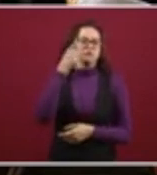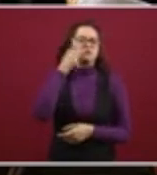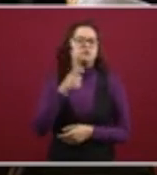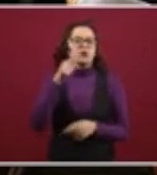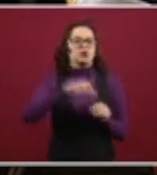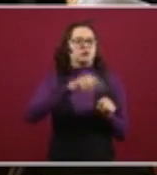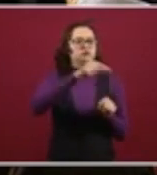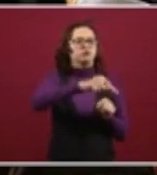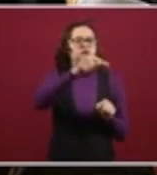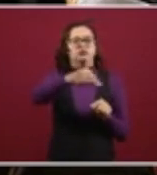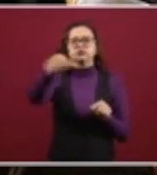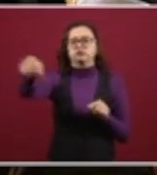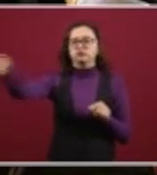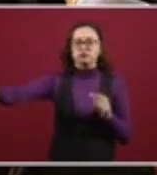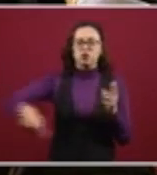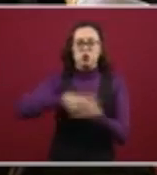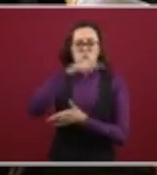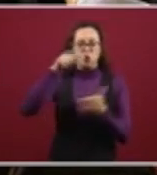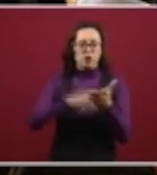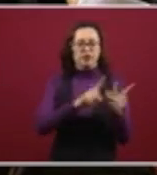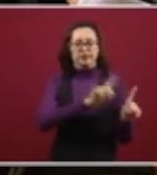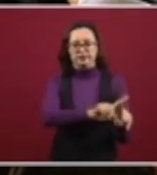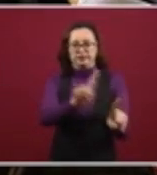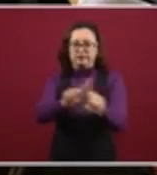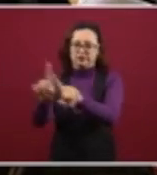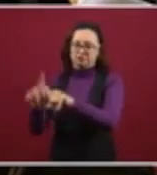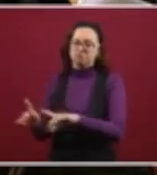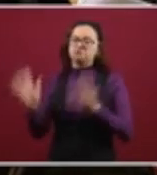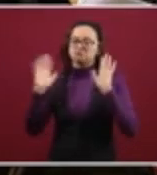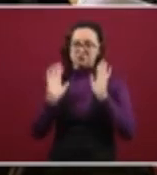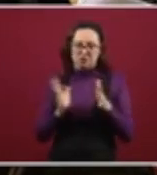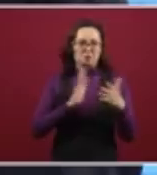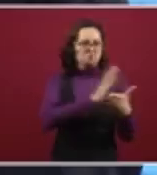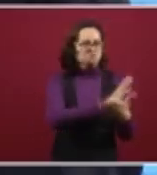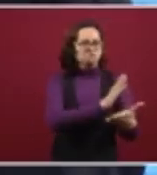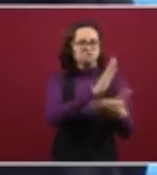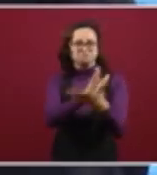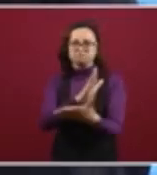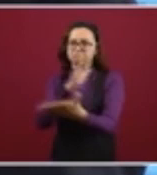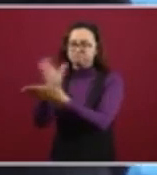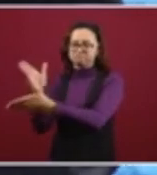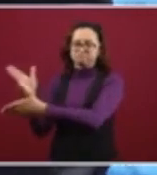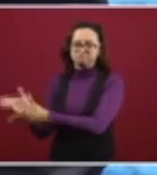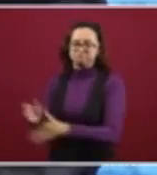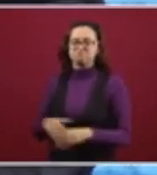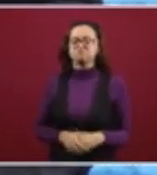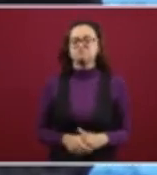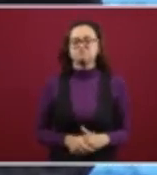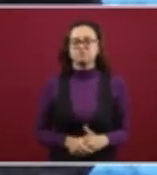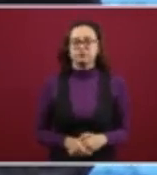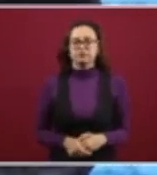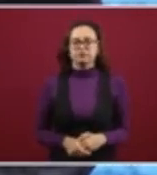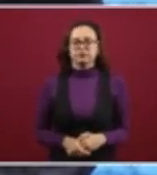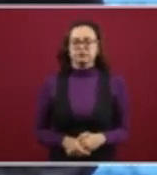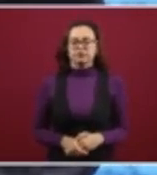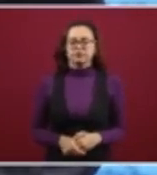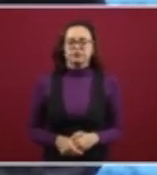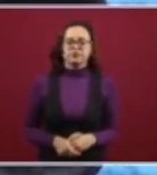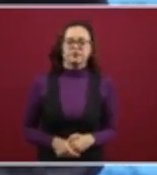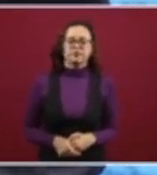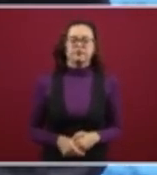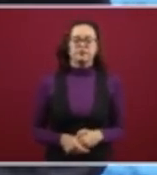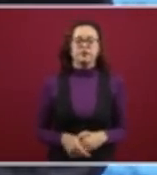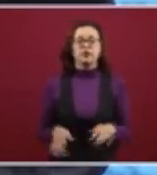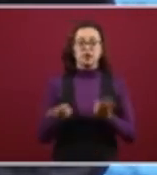distribución ubicados en las diferentes regiones del estado. Aquí debemos reconocer, haya